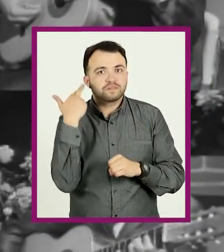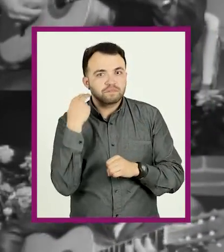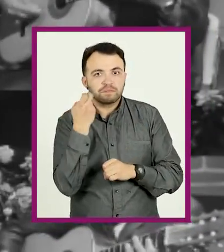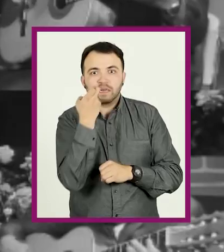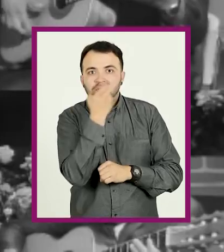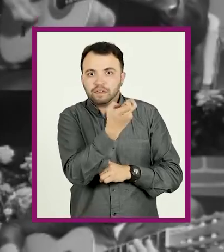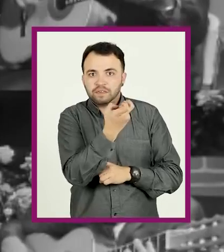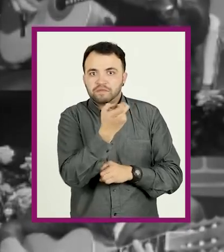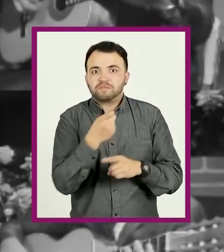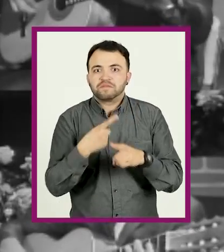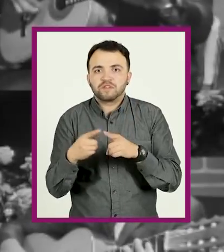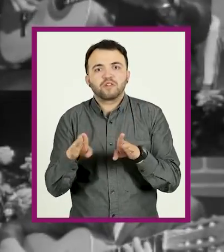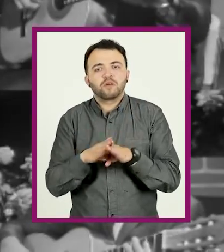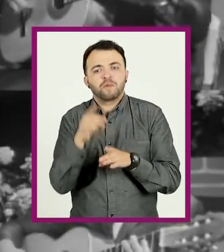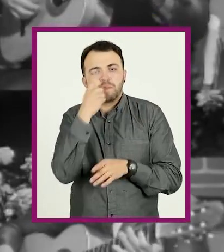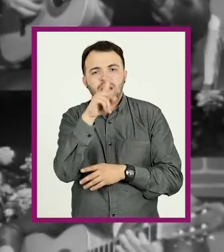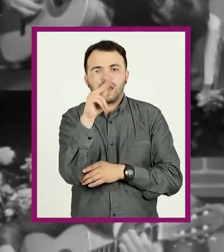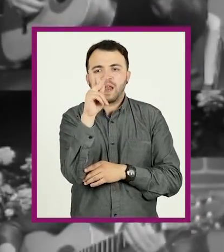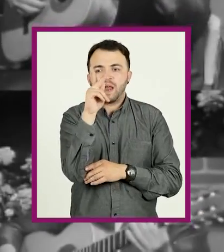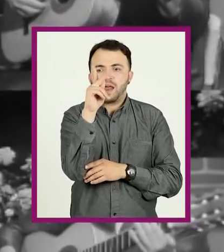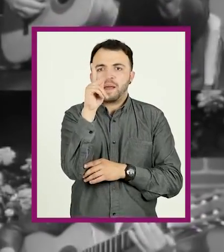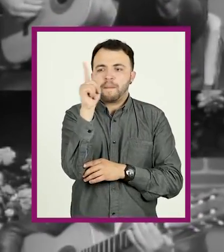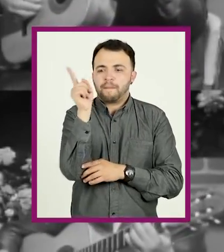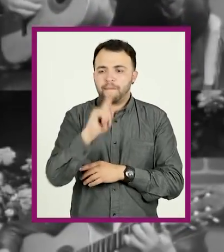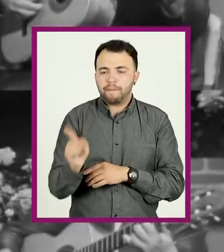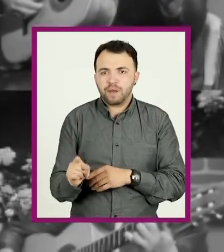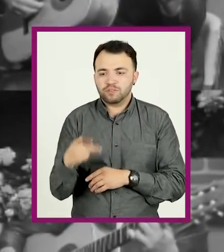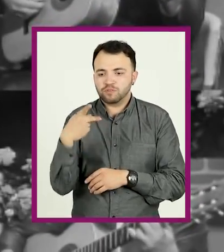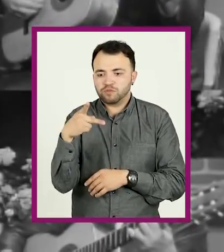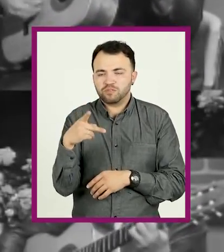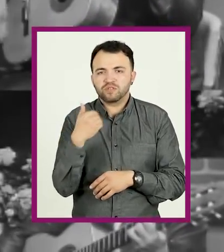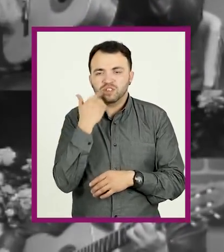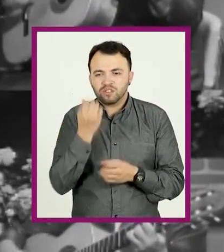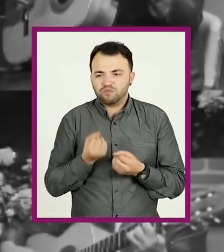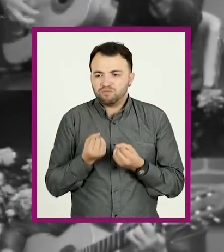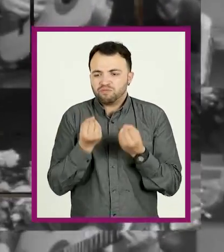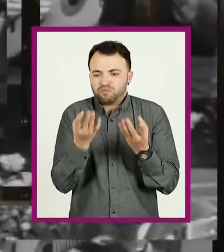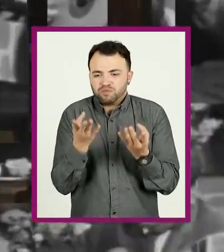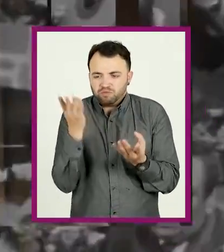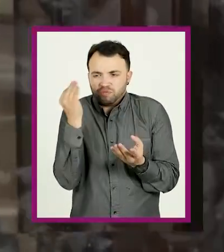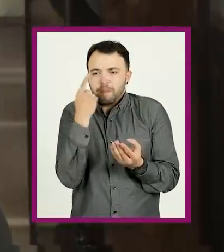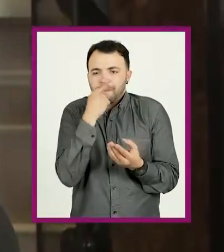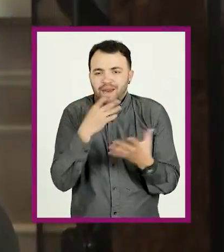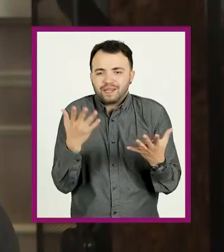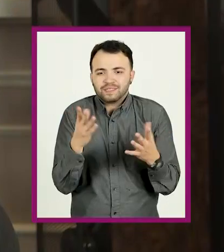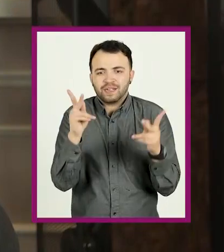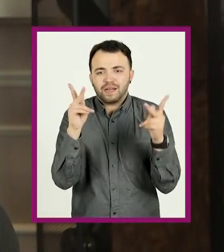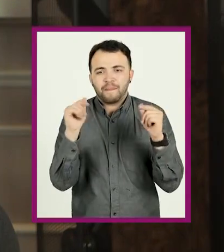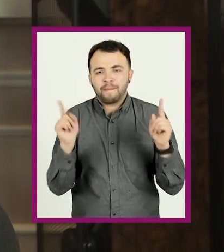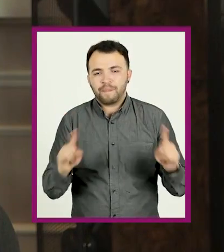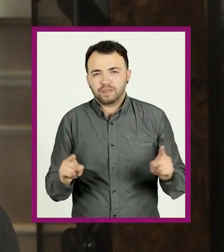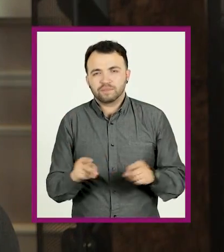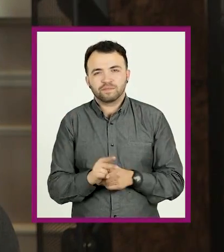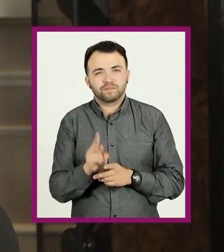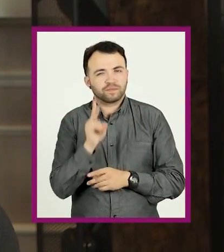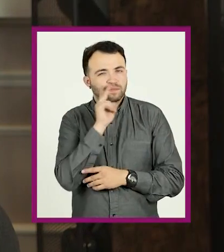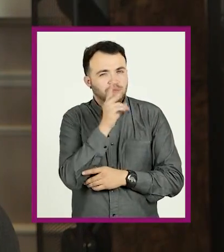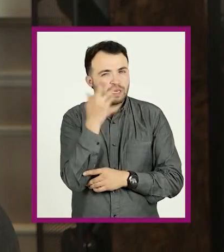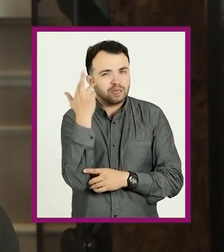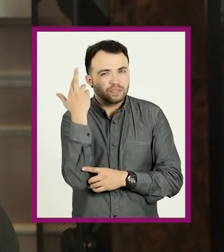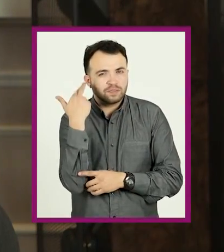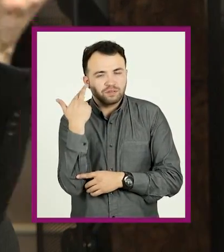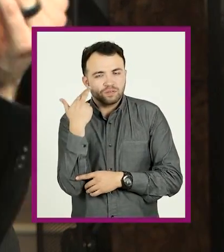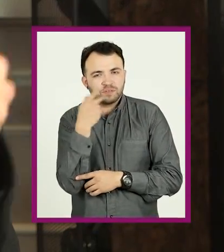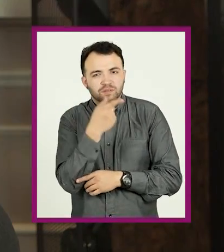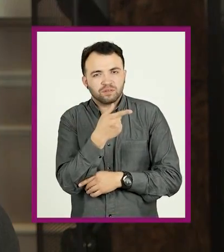de pacificar las cuestiones, por decirlo así. Pero bueno, escuchemos ahora una excelente pieza de él, la de Pinotepa,